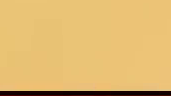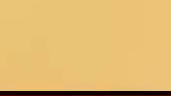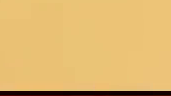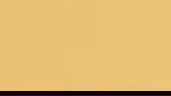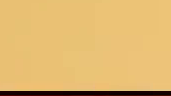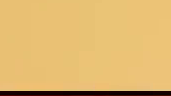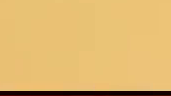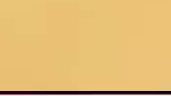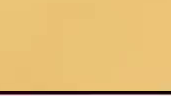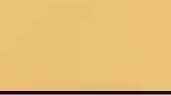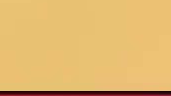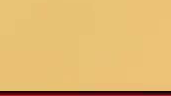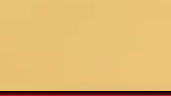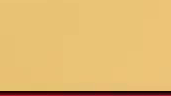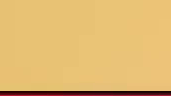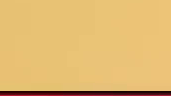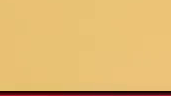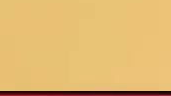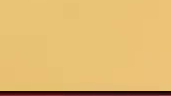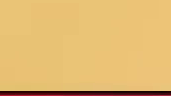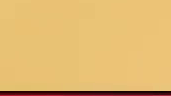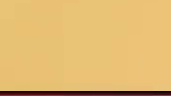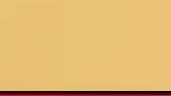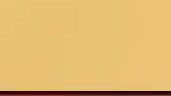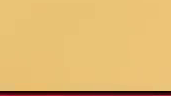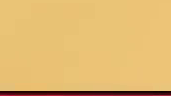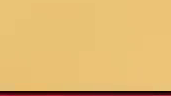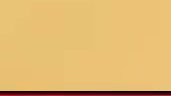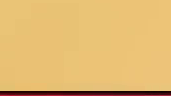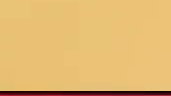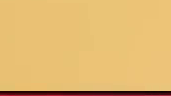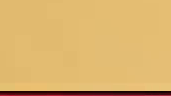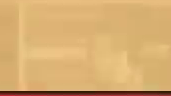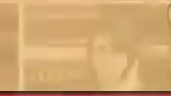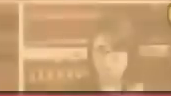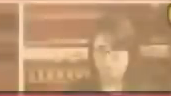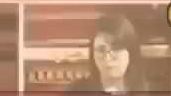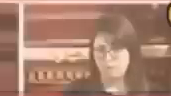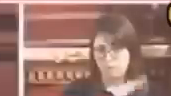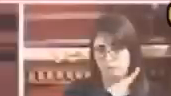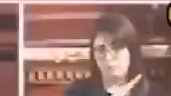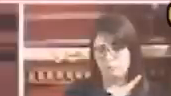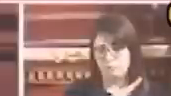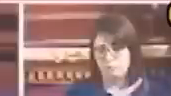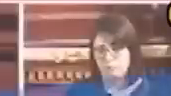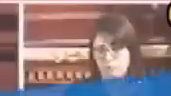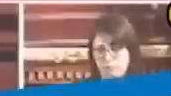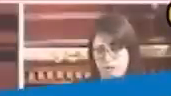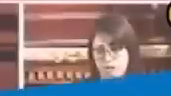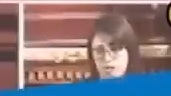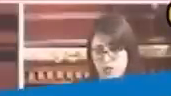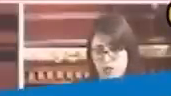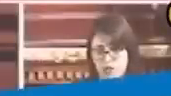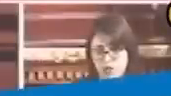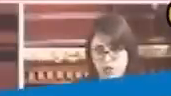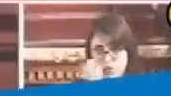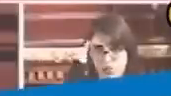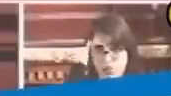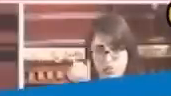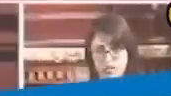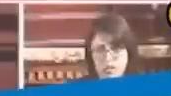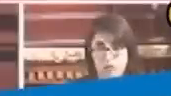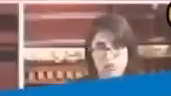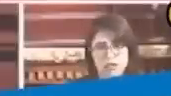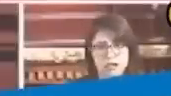diputados mexicanos dicen que no quieren a evo morales la propuesta el diputado triana que